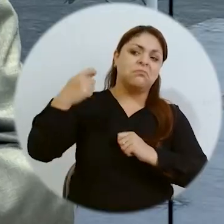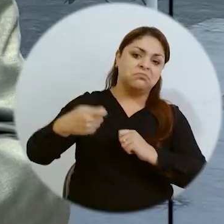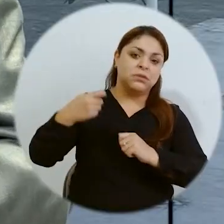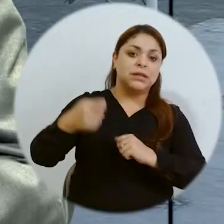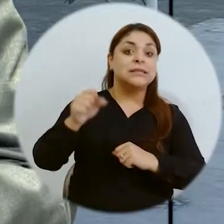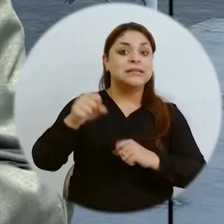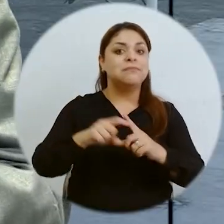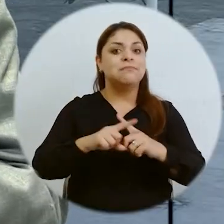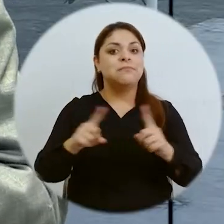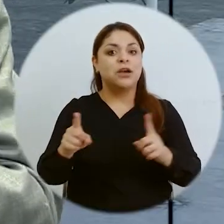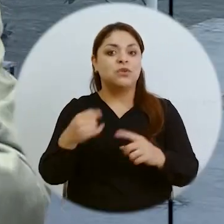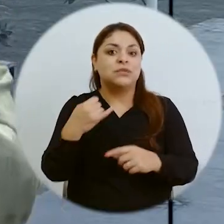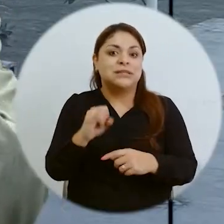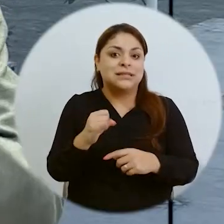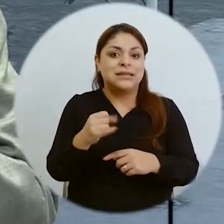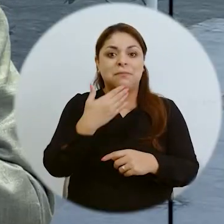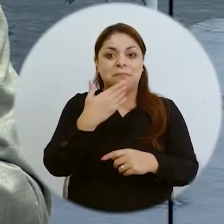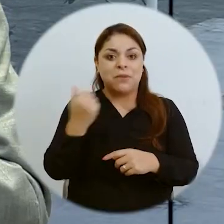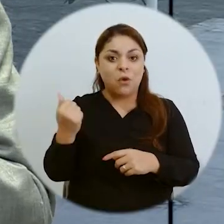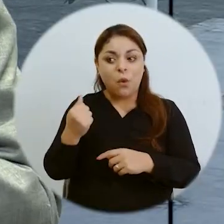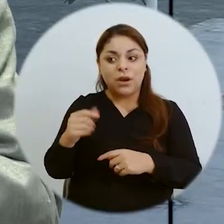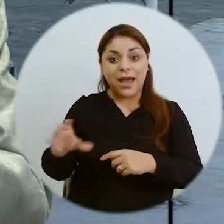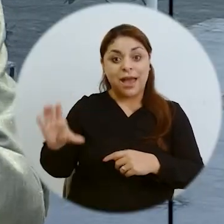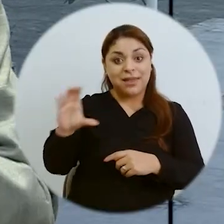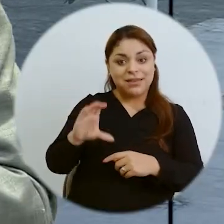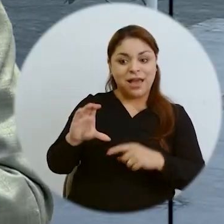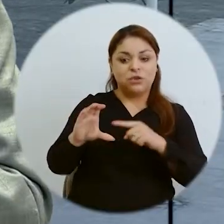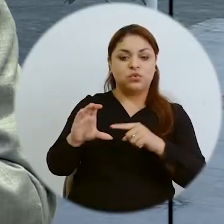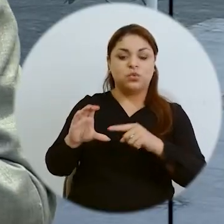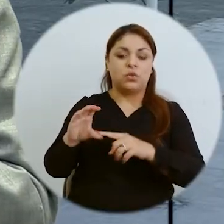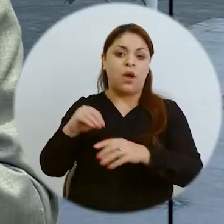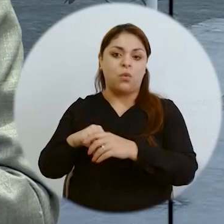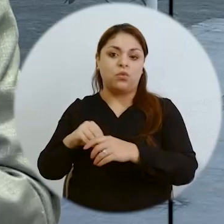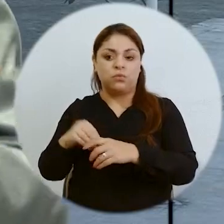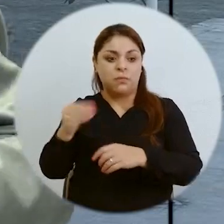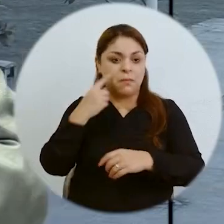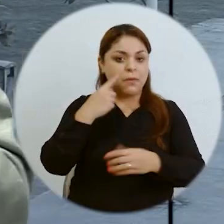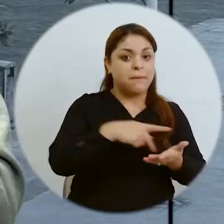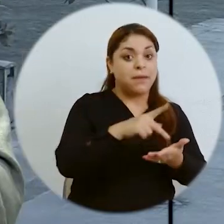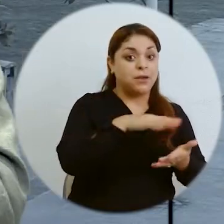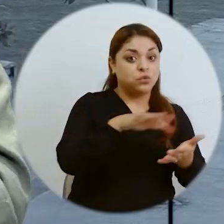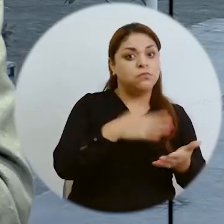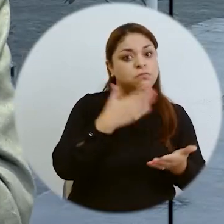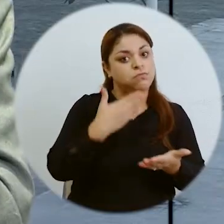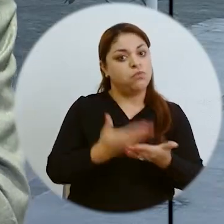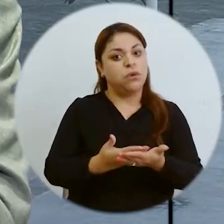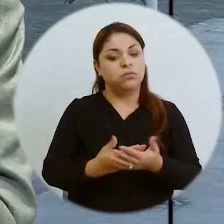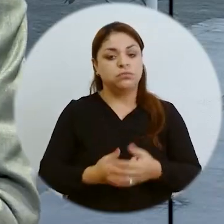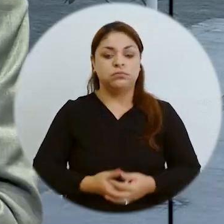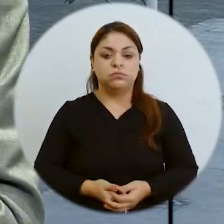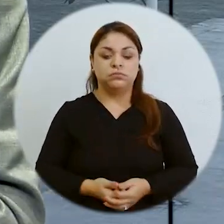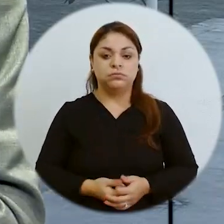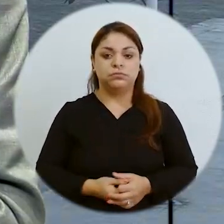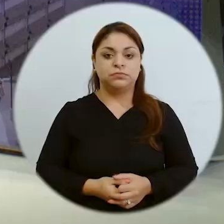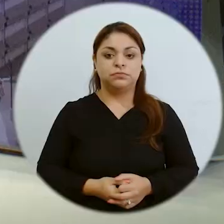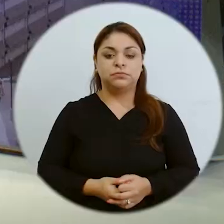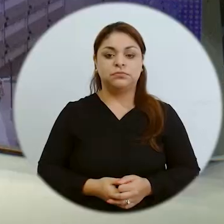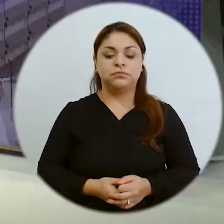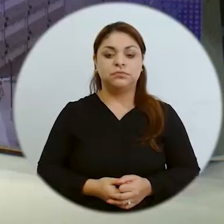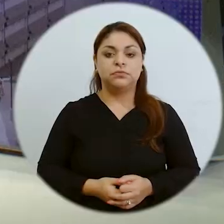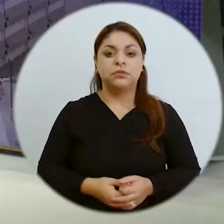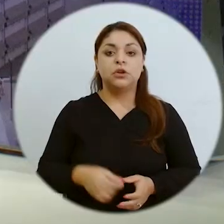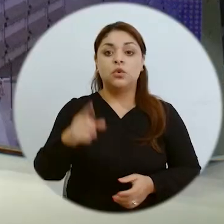de un aguinaldo, de un ahorro adicional para pagar estudios de hijos también, que si bien es cierto, existen